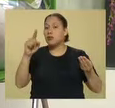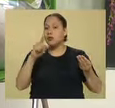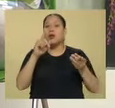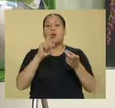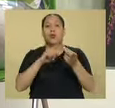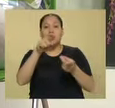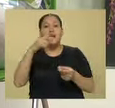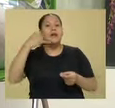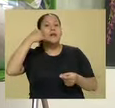Llámale a tu Fiscal. Y es la obligación del Ministerio Público atenderte de esa manera. Perfecto, abogada. Muchísimas gracias.